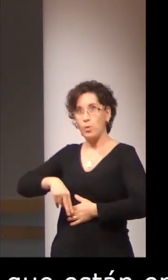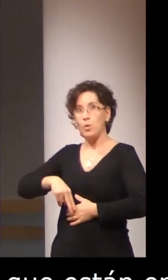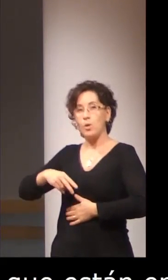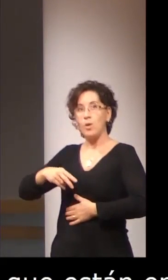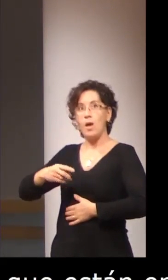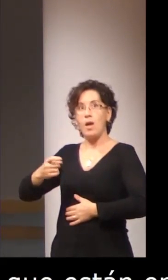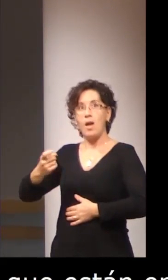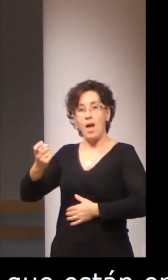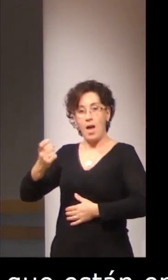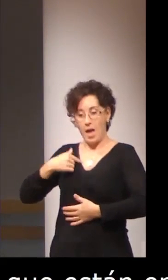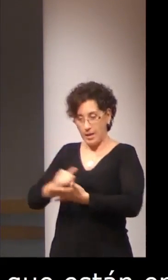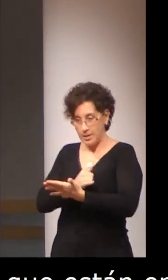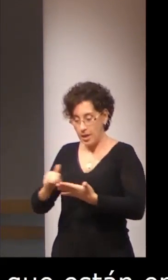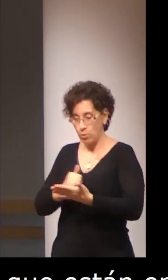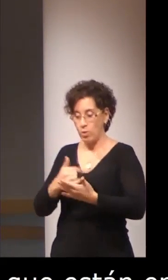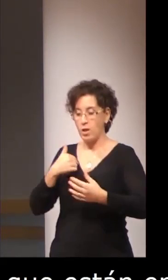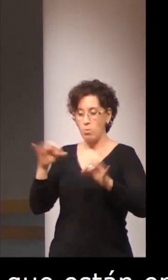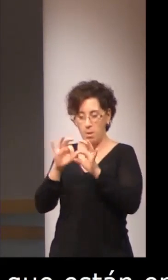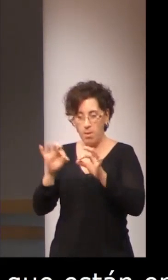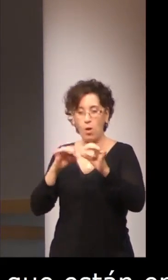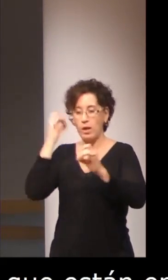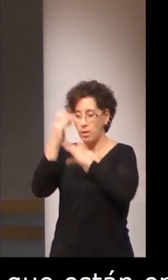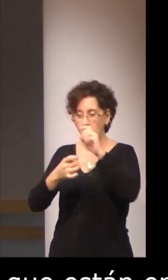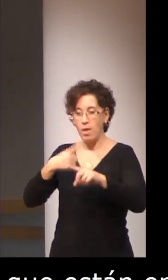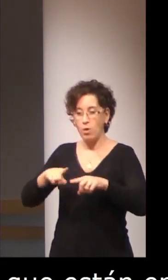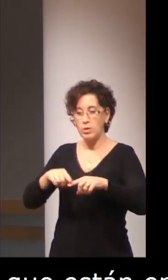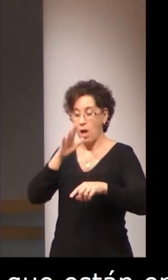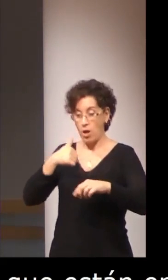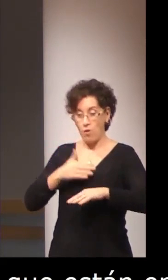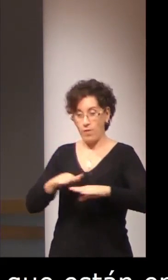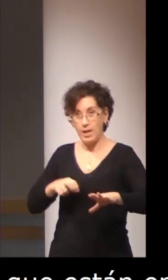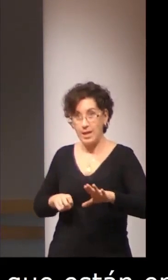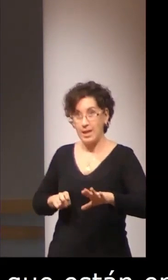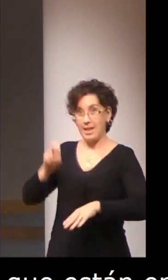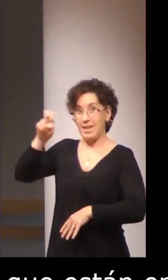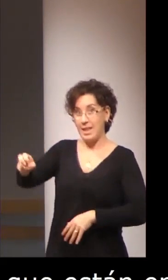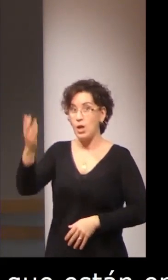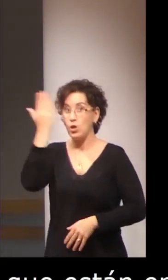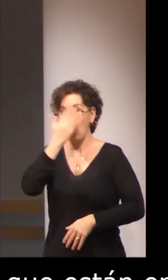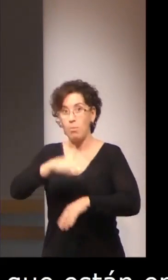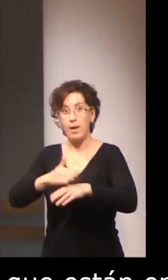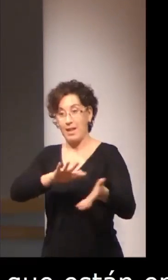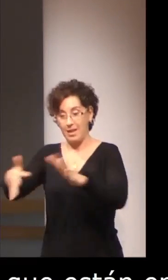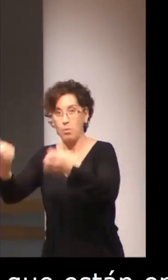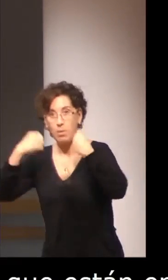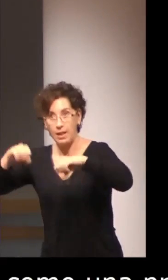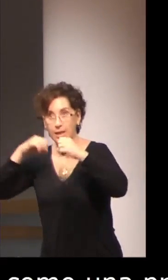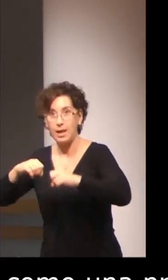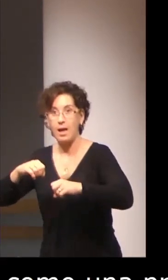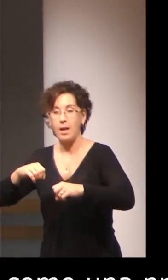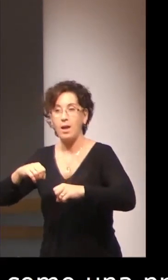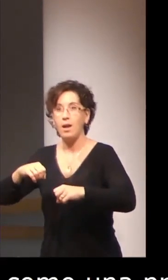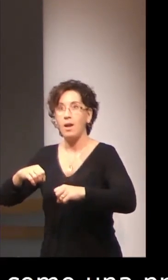la del aula de la universidad y van a los centros educativos eh tienen también una incidencia HM